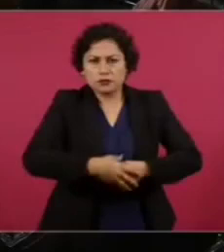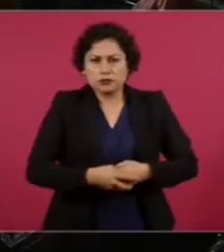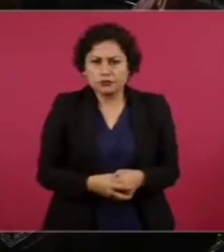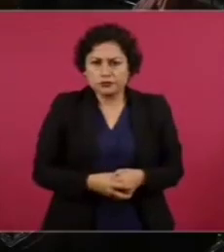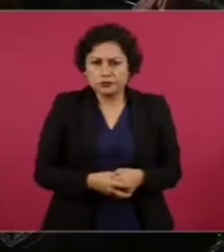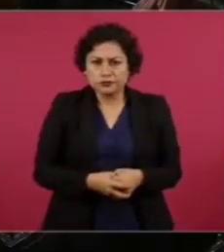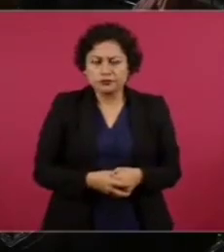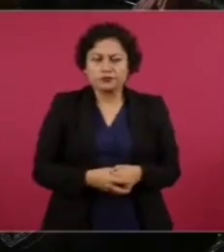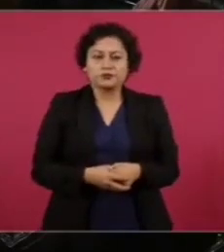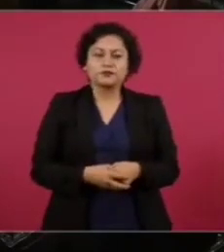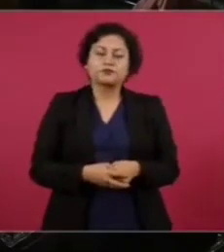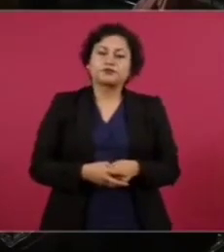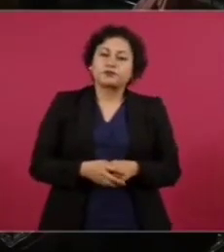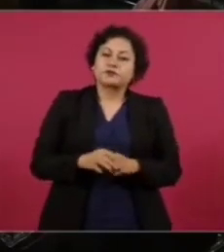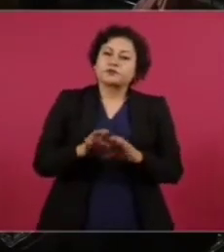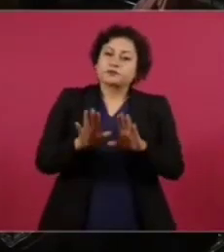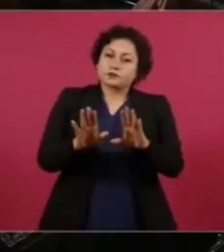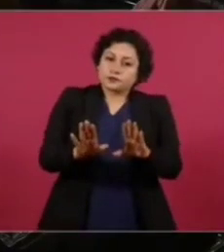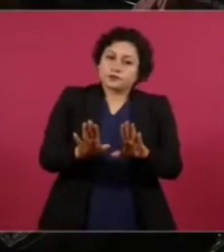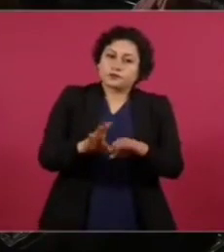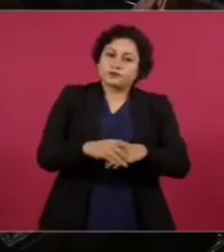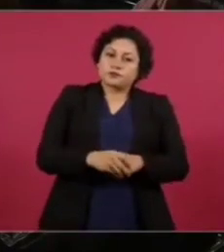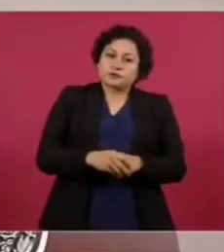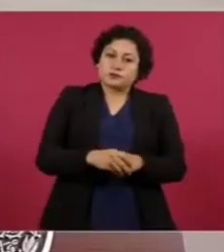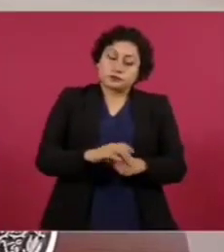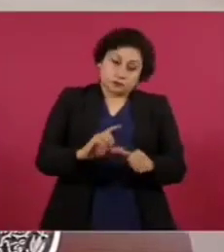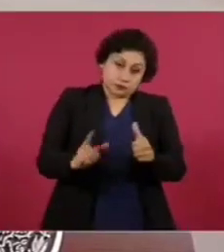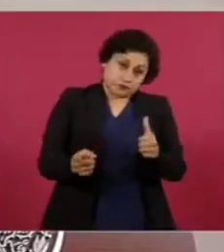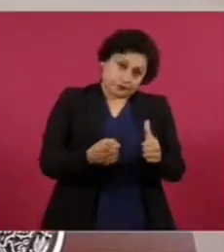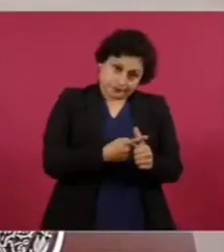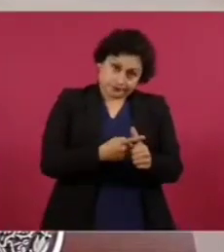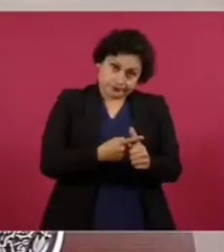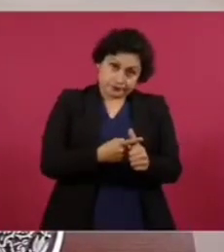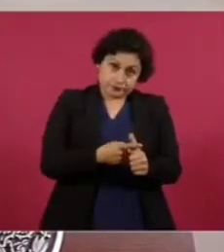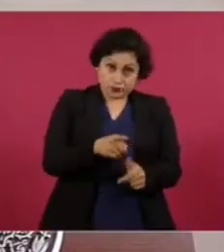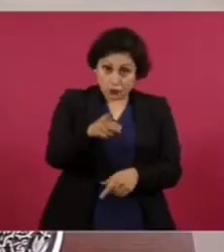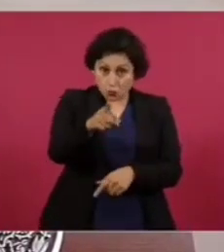Bueno, primero, ustedes, con todo respeto,